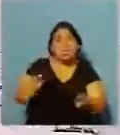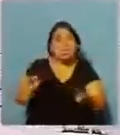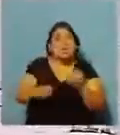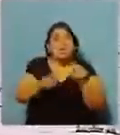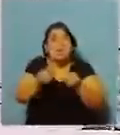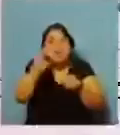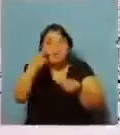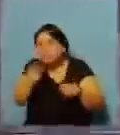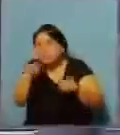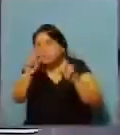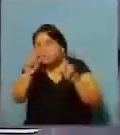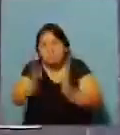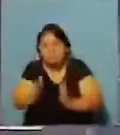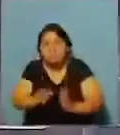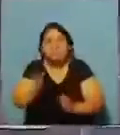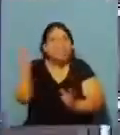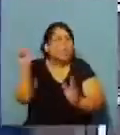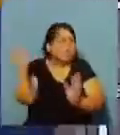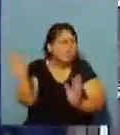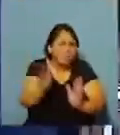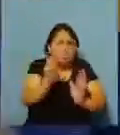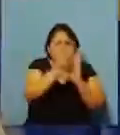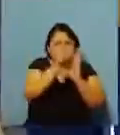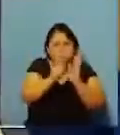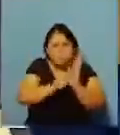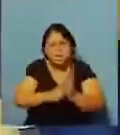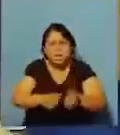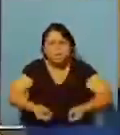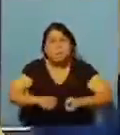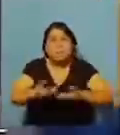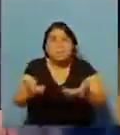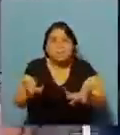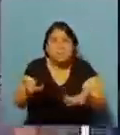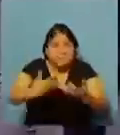talles de todas las marcas de ropa que se ofrecen a los consumidores.